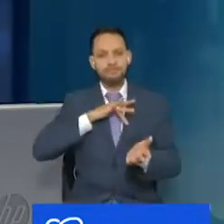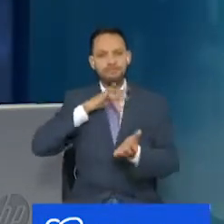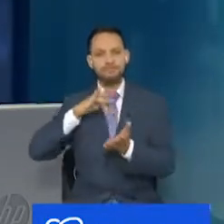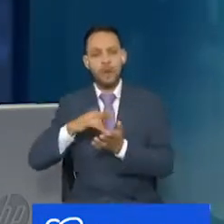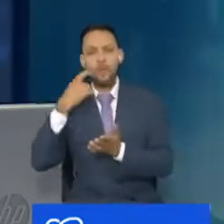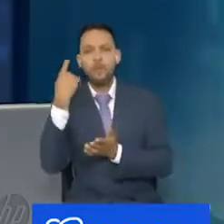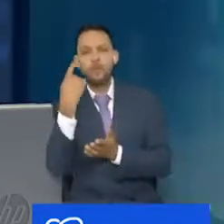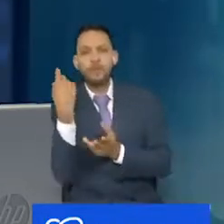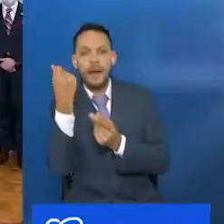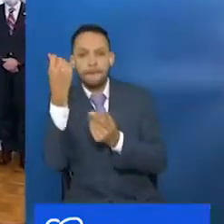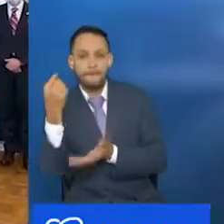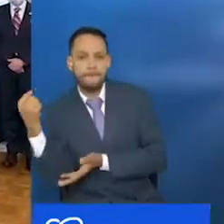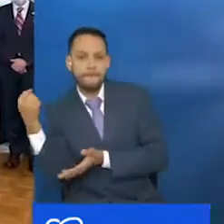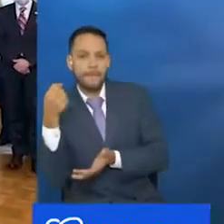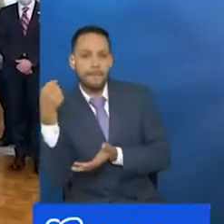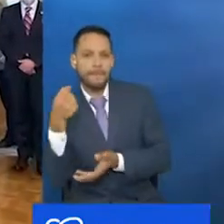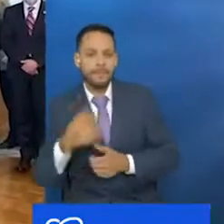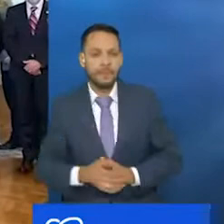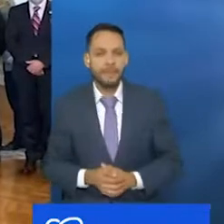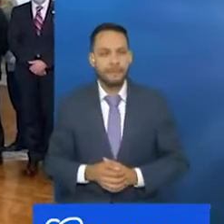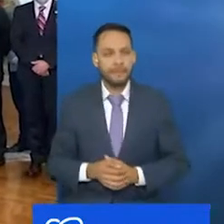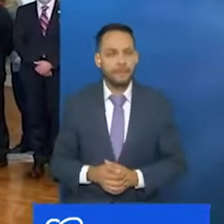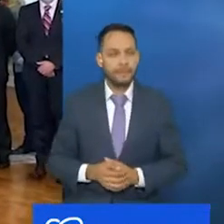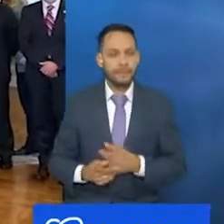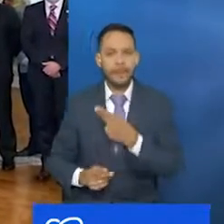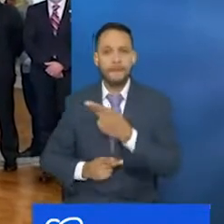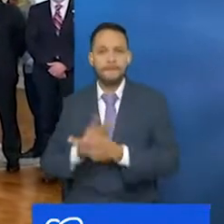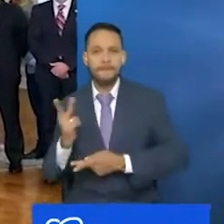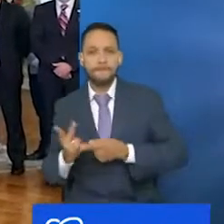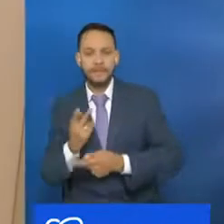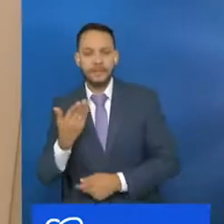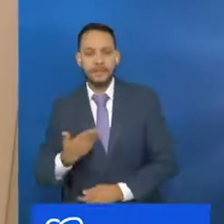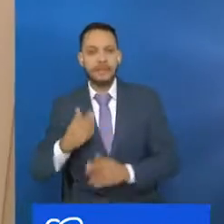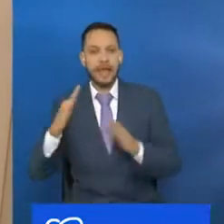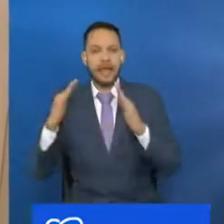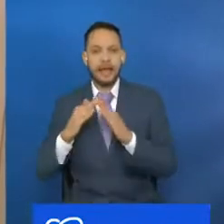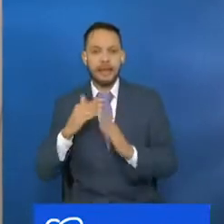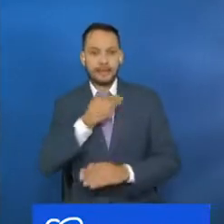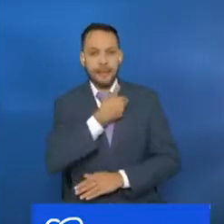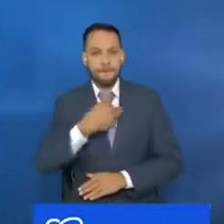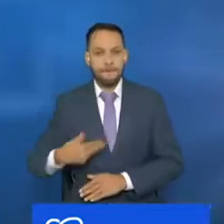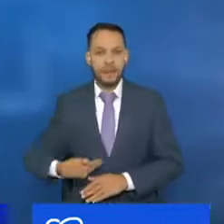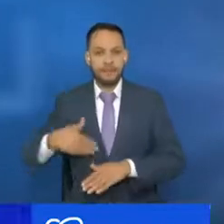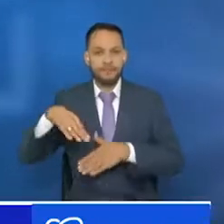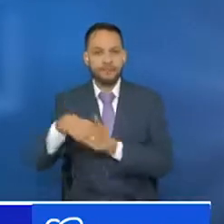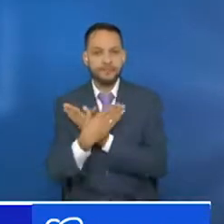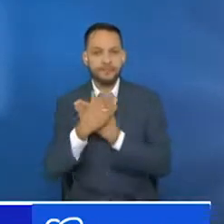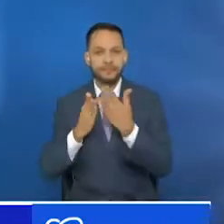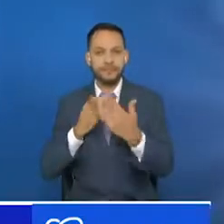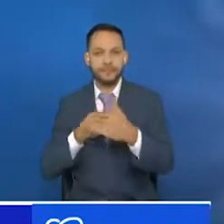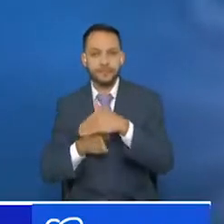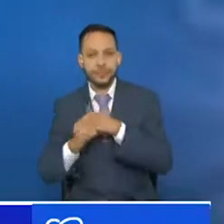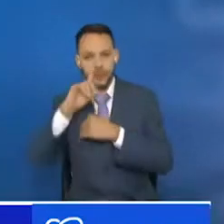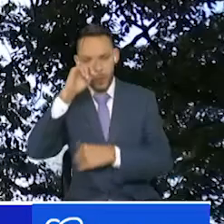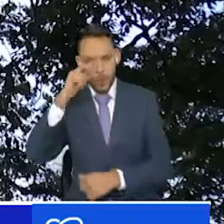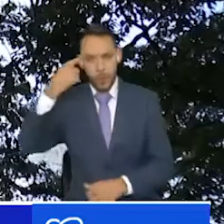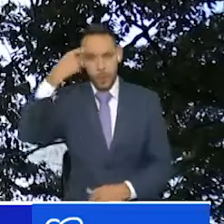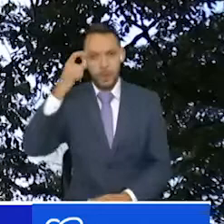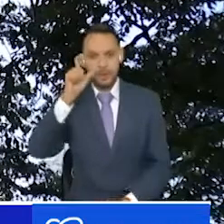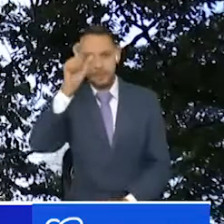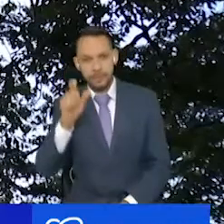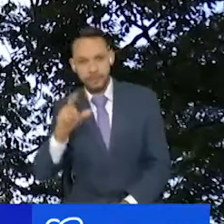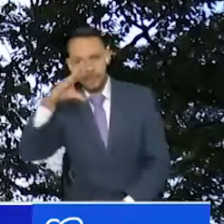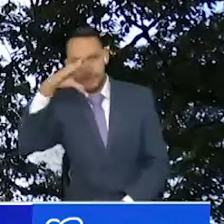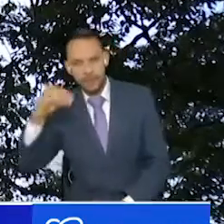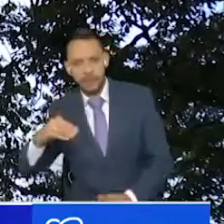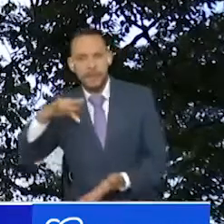este sector en su visita a la presidencia de la república en bogotá el gobernador del quindío estuvo revisando temas de gran